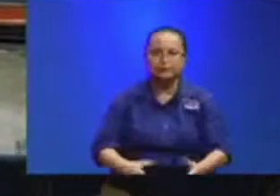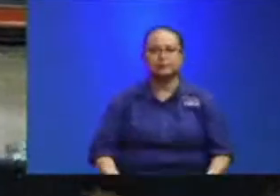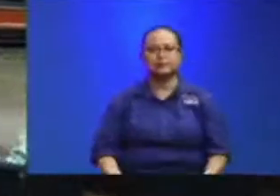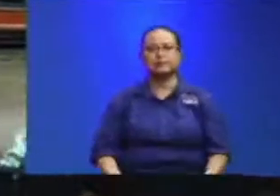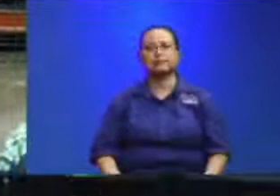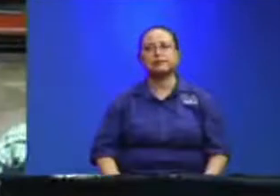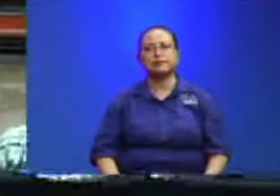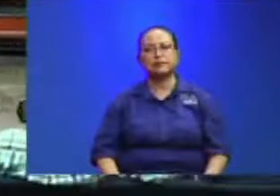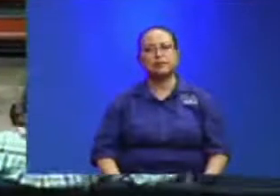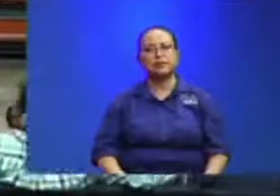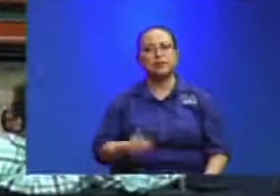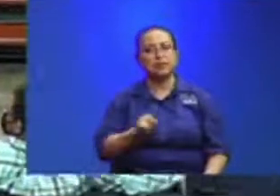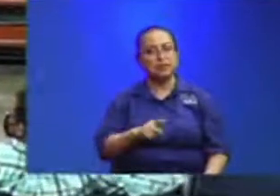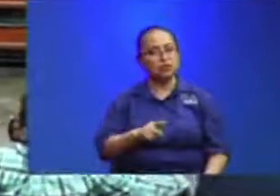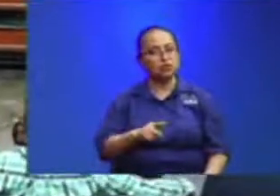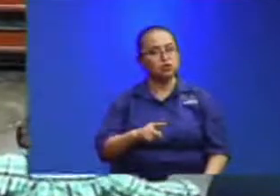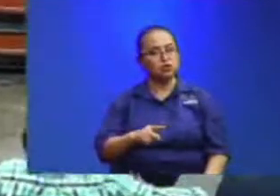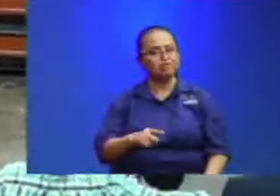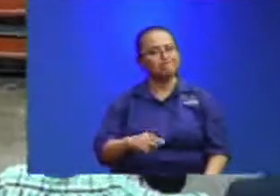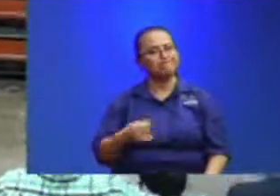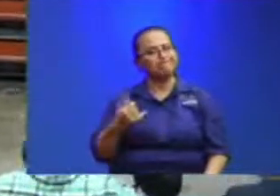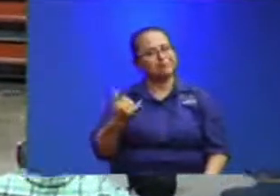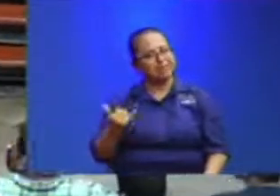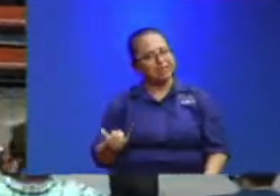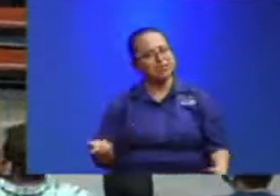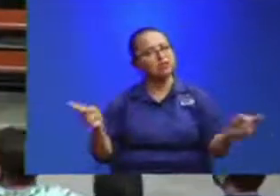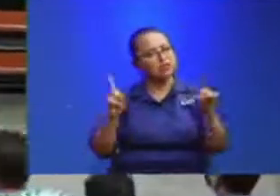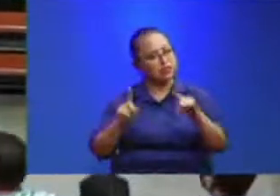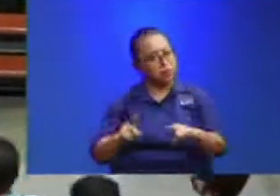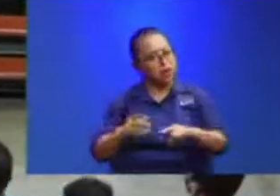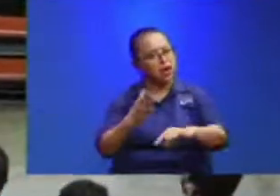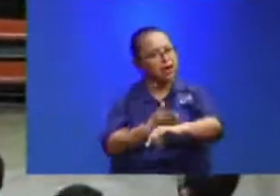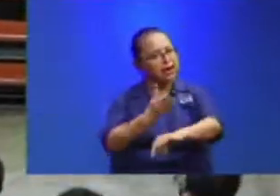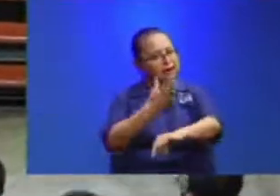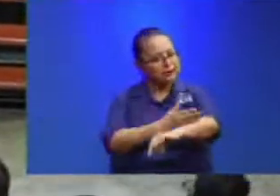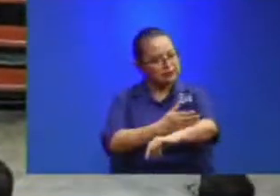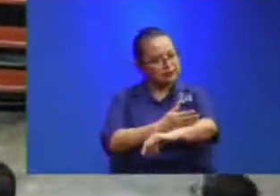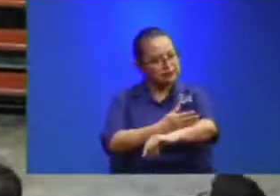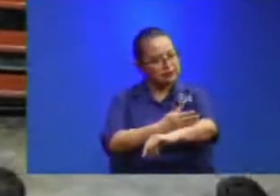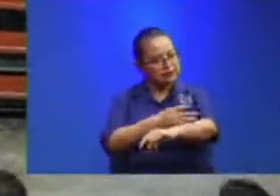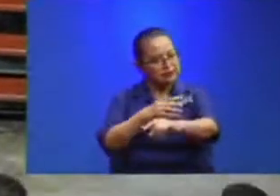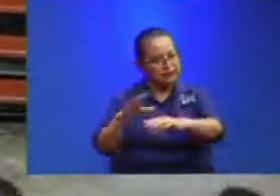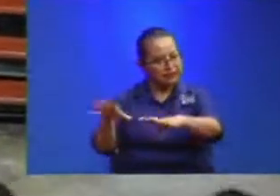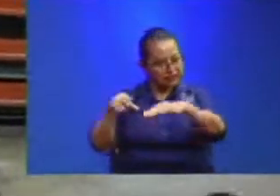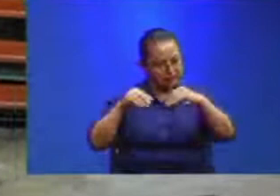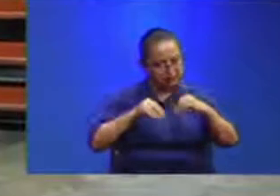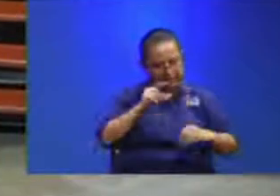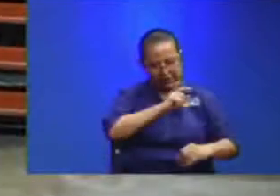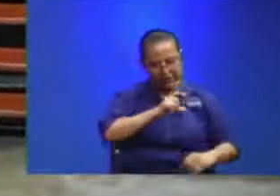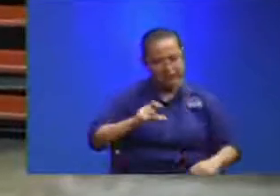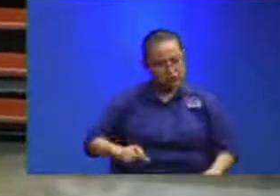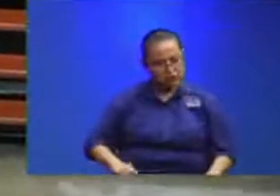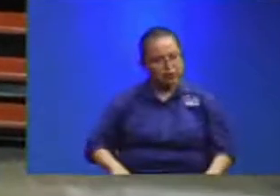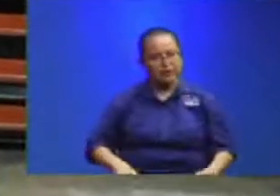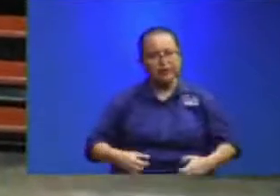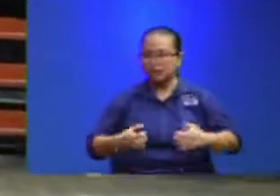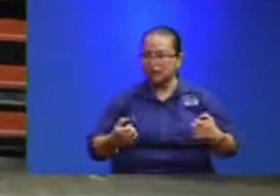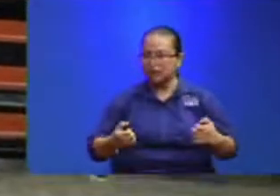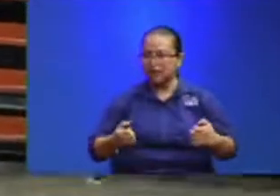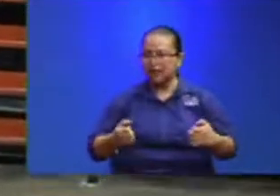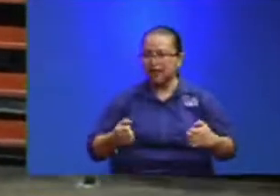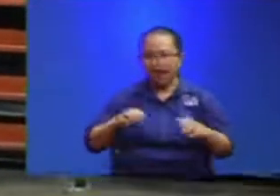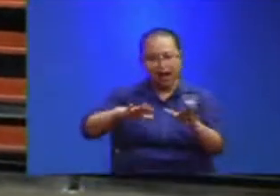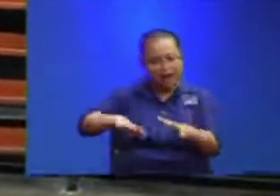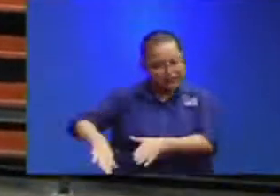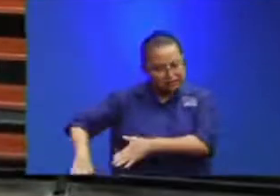ahora sí eso sucedió si se casaron antes de cristo ah no eso son otros 20 pesos no la dejé 1ª